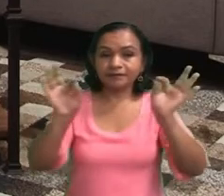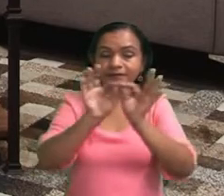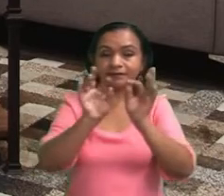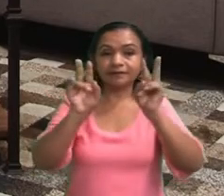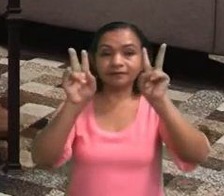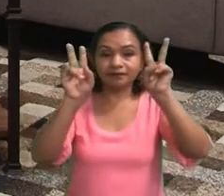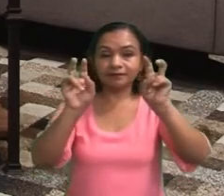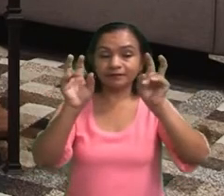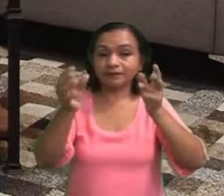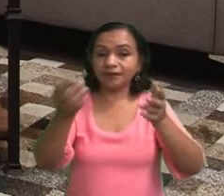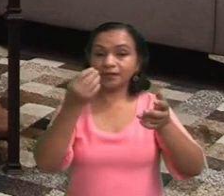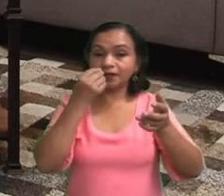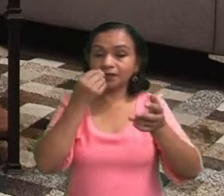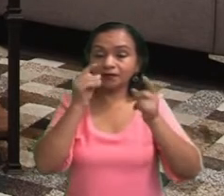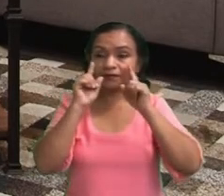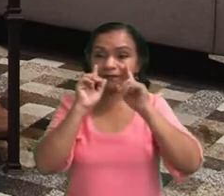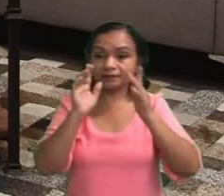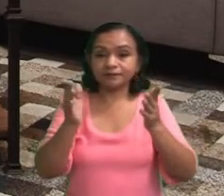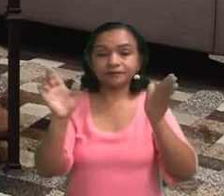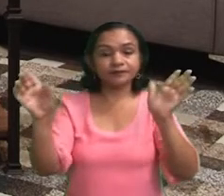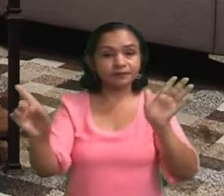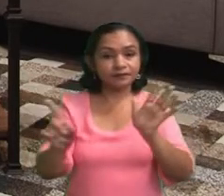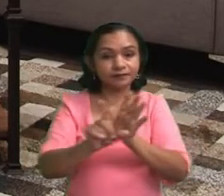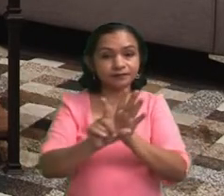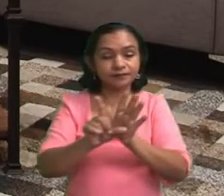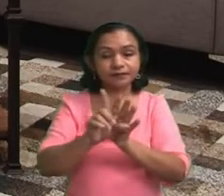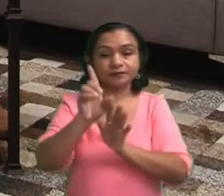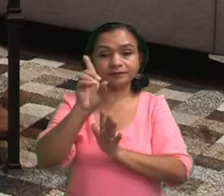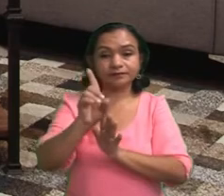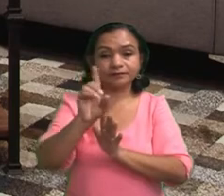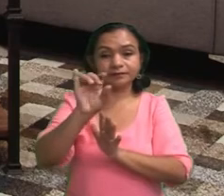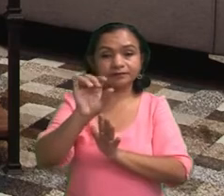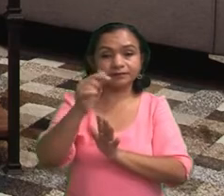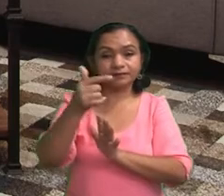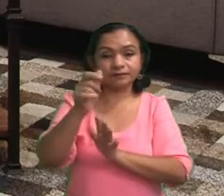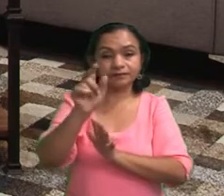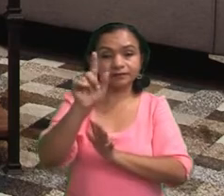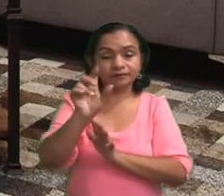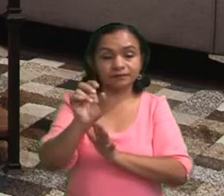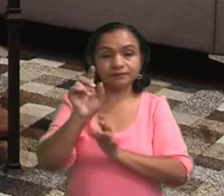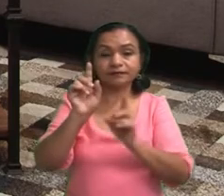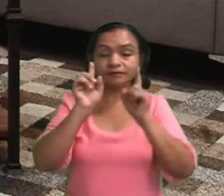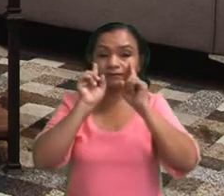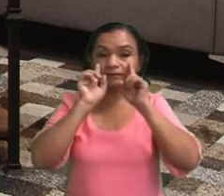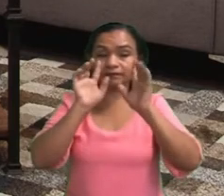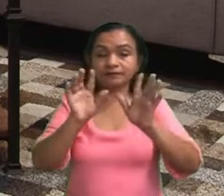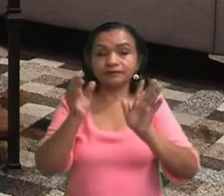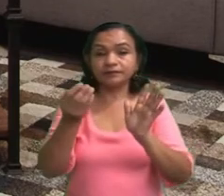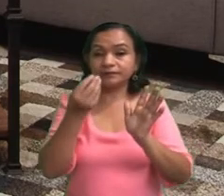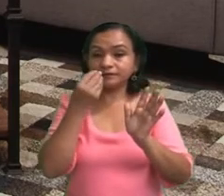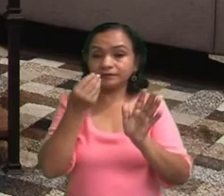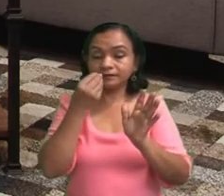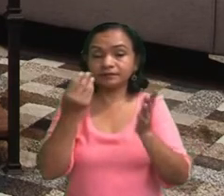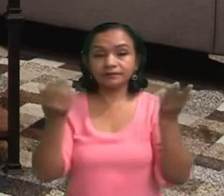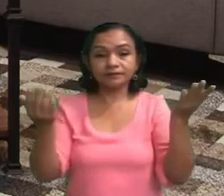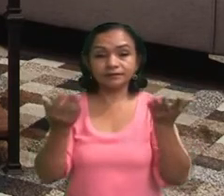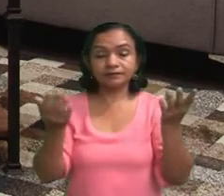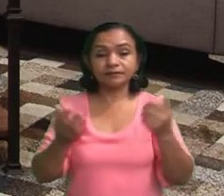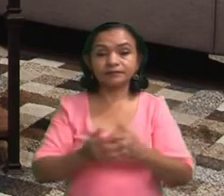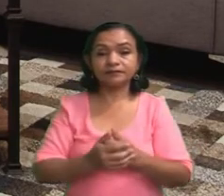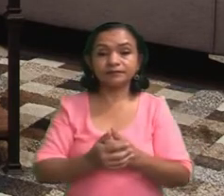Aunque la ley del digesto jurídico en seguridad y soberanía